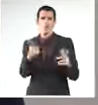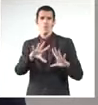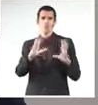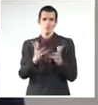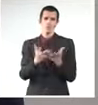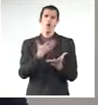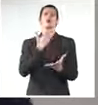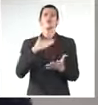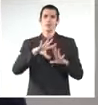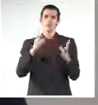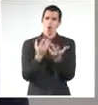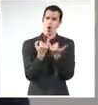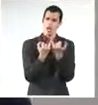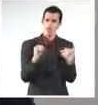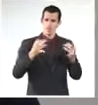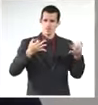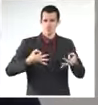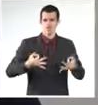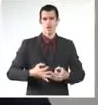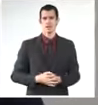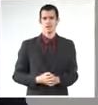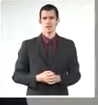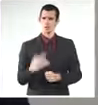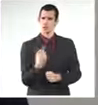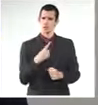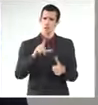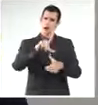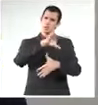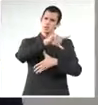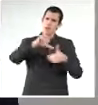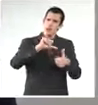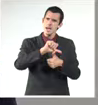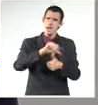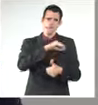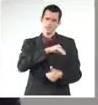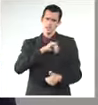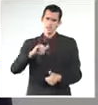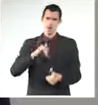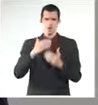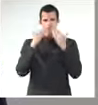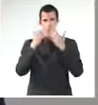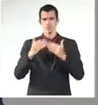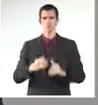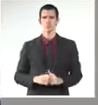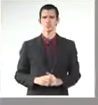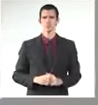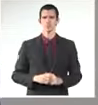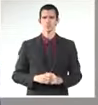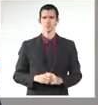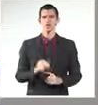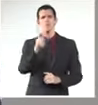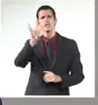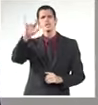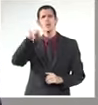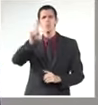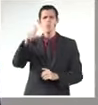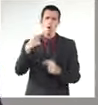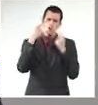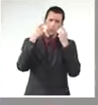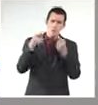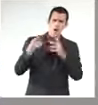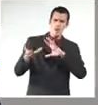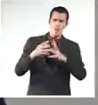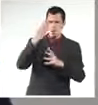26 de julio para nosotros es una fecha emblemática. Representa resistencia, representa amor